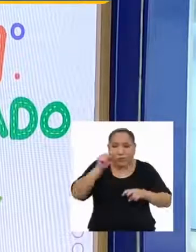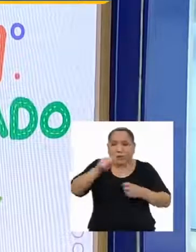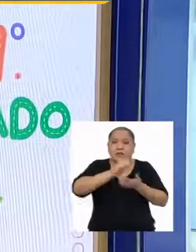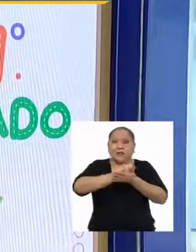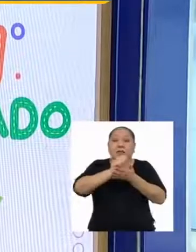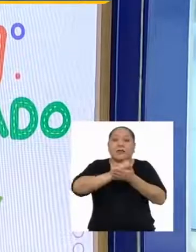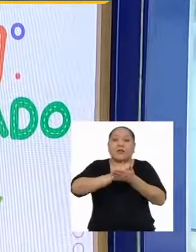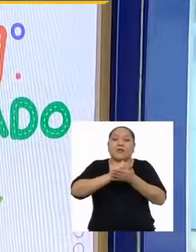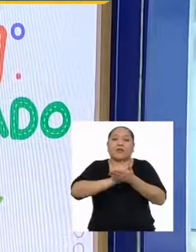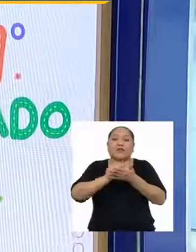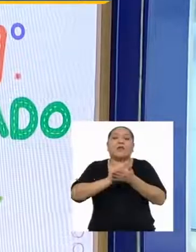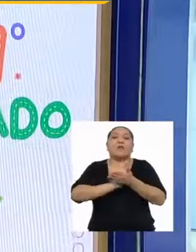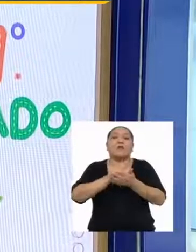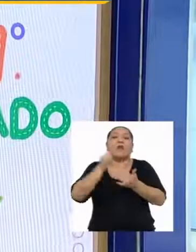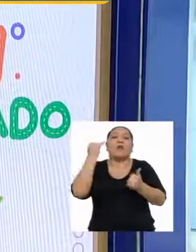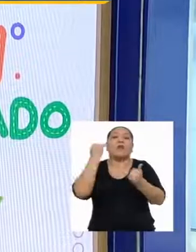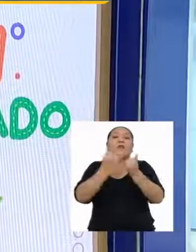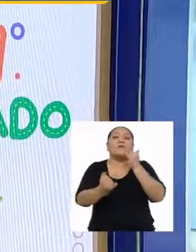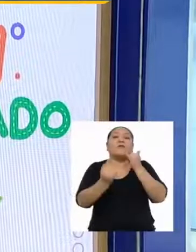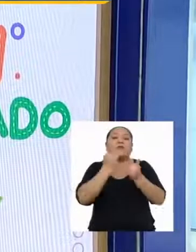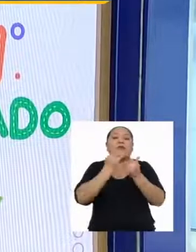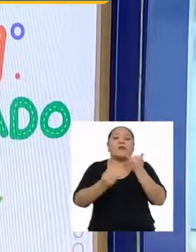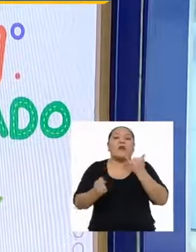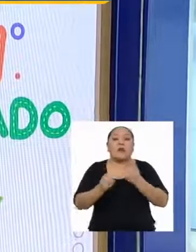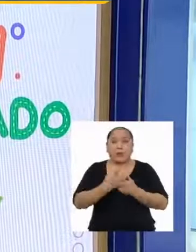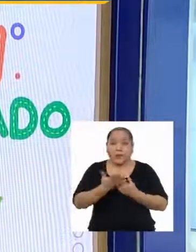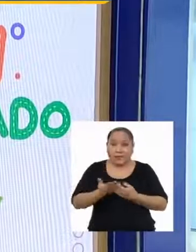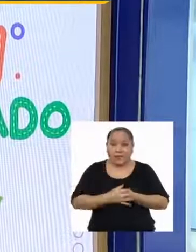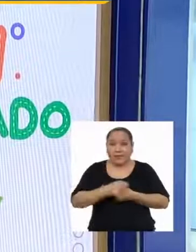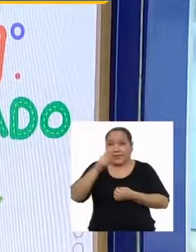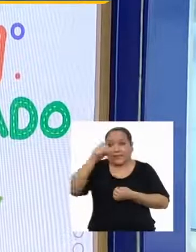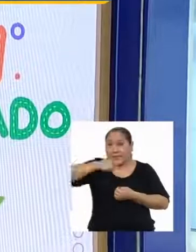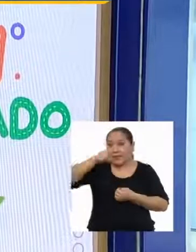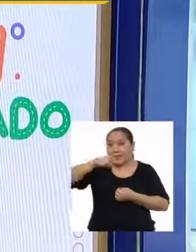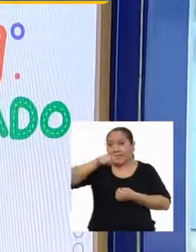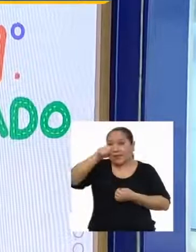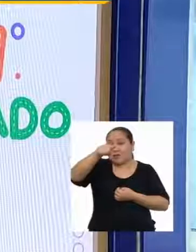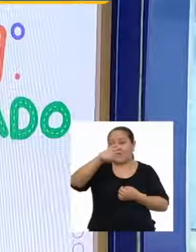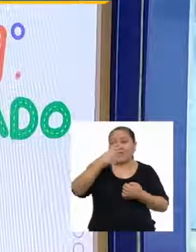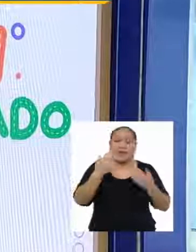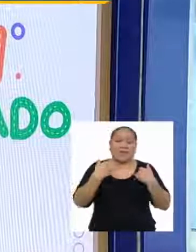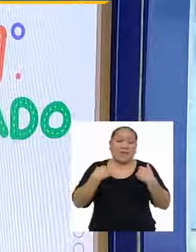de la versión final. Así que necesitaremos que tengan el trabajo avanzado.